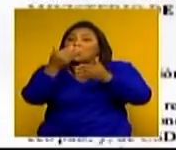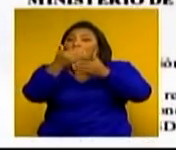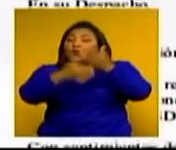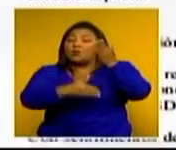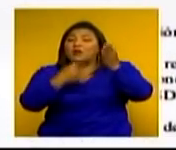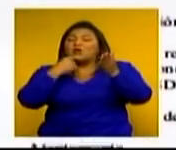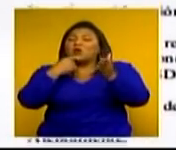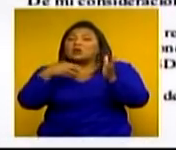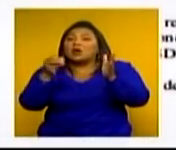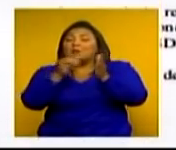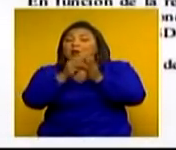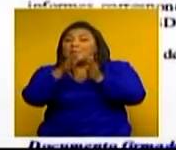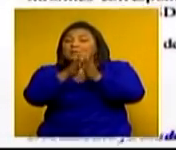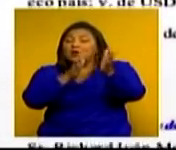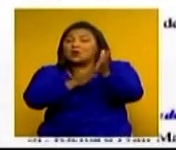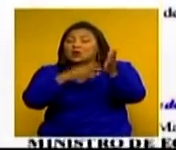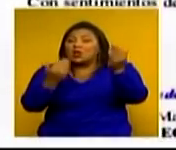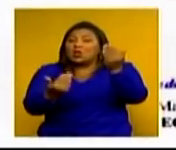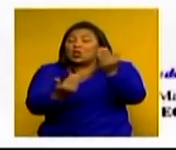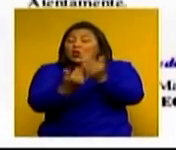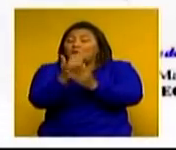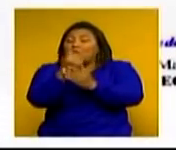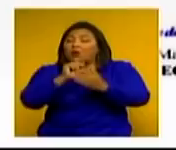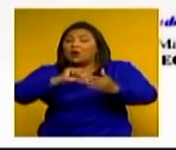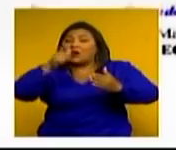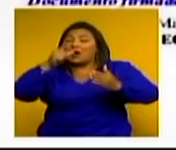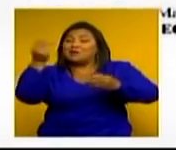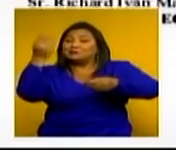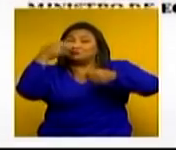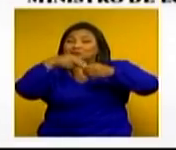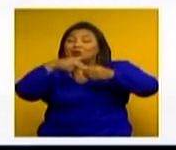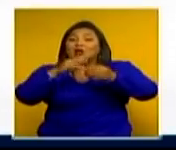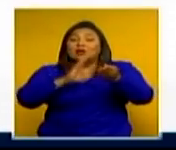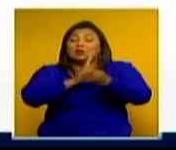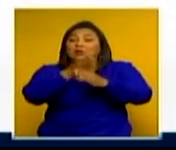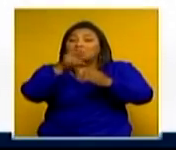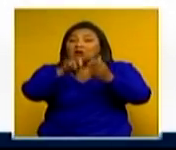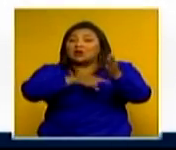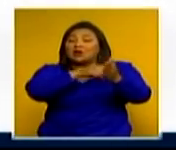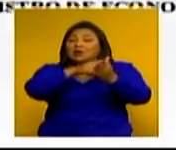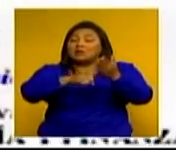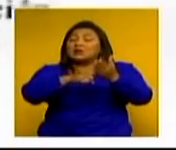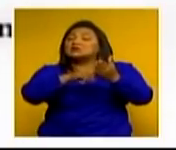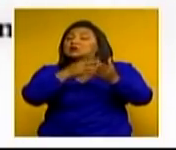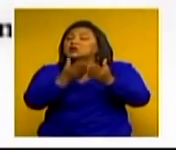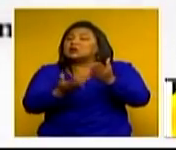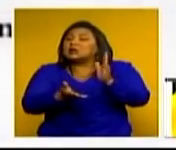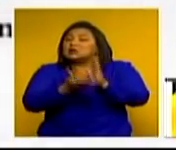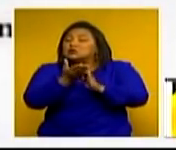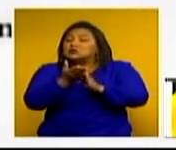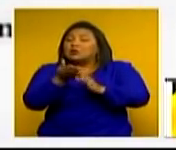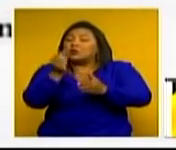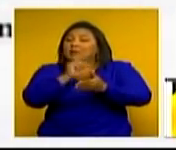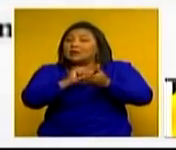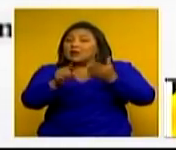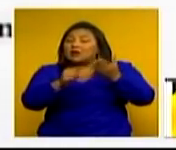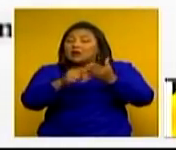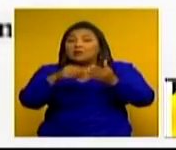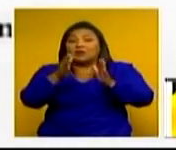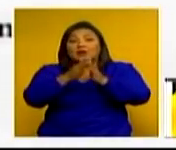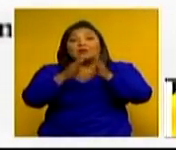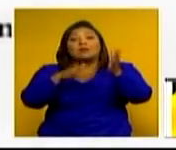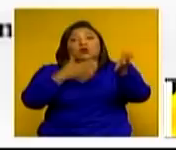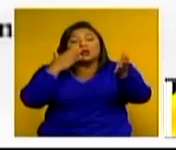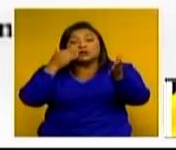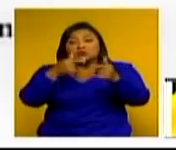proyectan los nuevos precios de los combustibles después de la eliminación de subsidios por parte del régimen la proyección